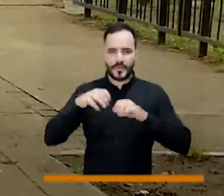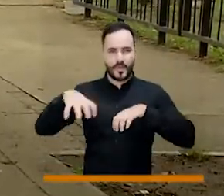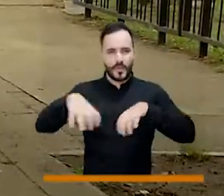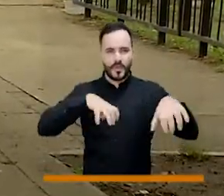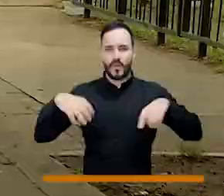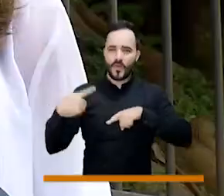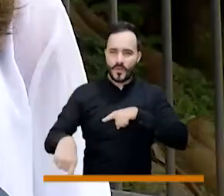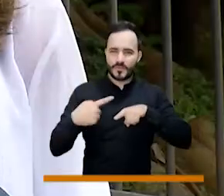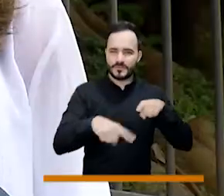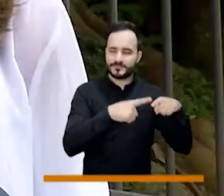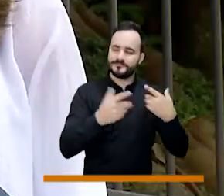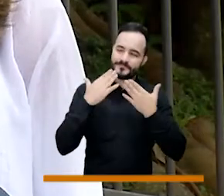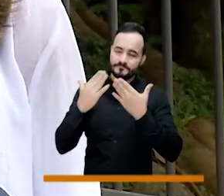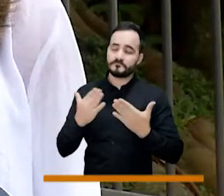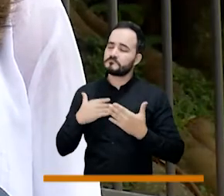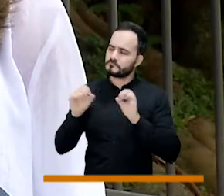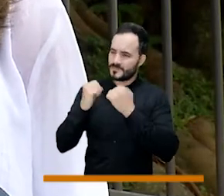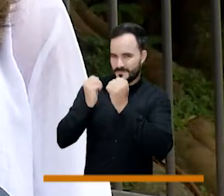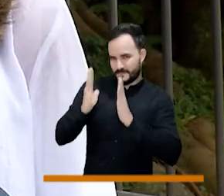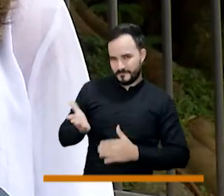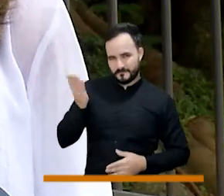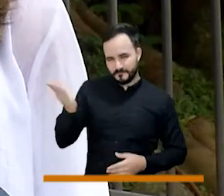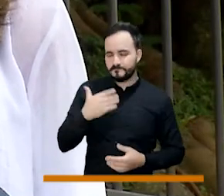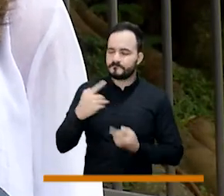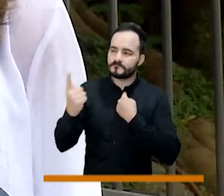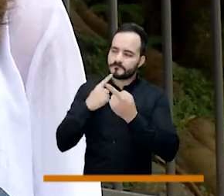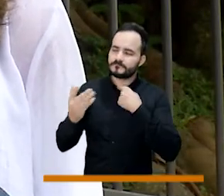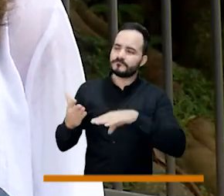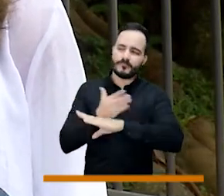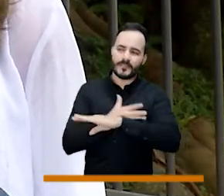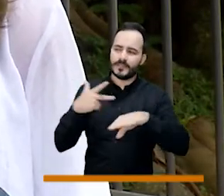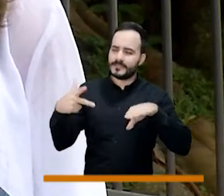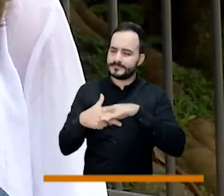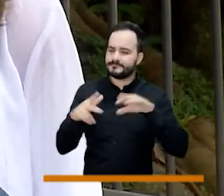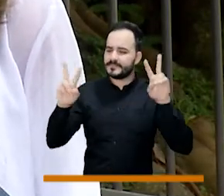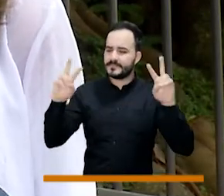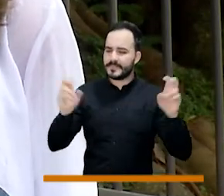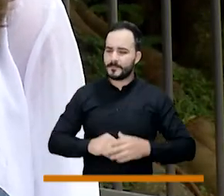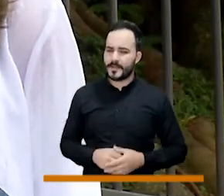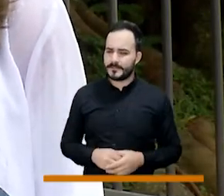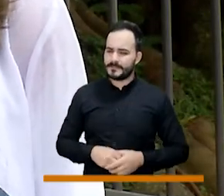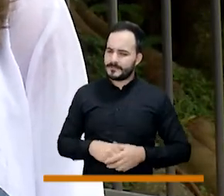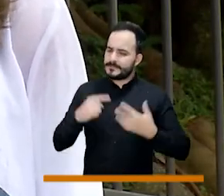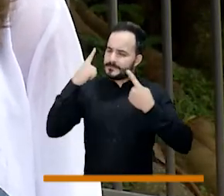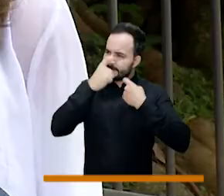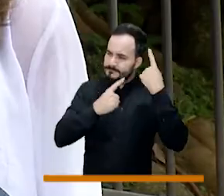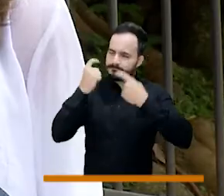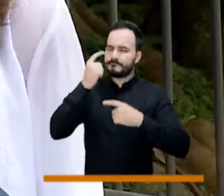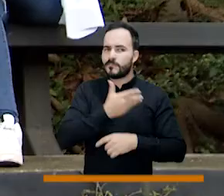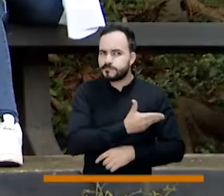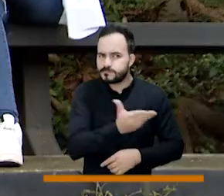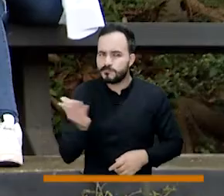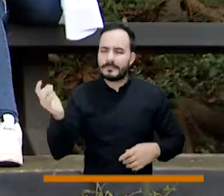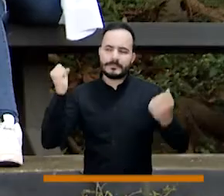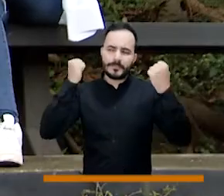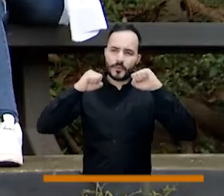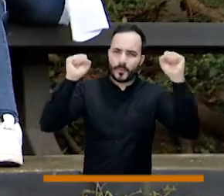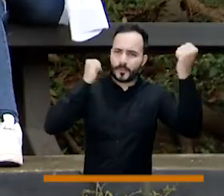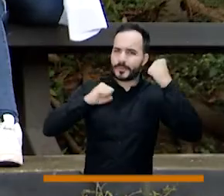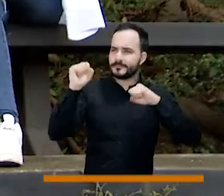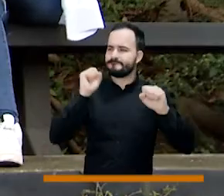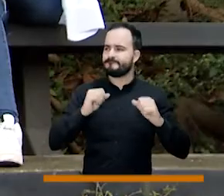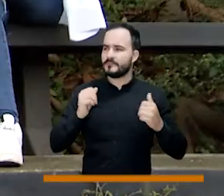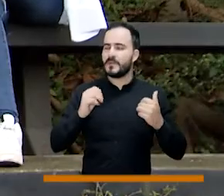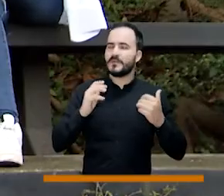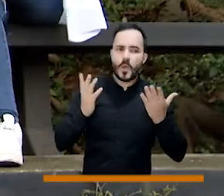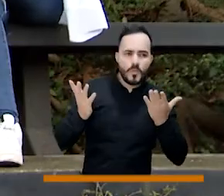tenemos en la ciudad de Medellín. Y concejal Babington, estábamos hablando con usted acerca de esa preocupación,